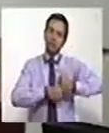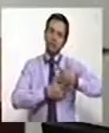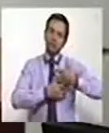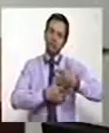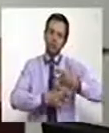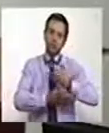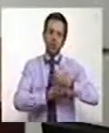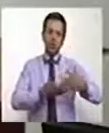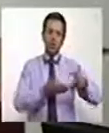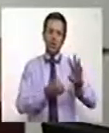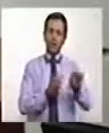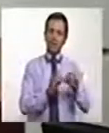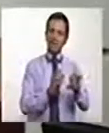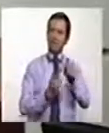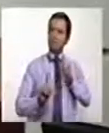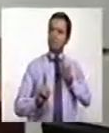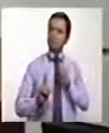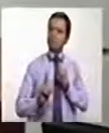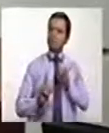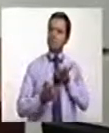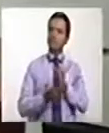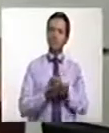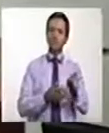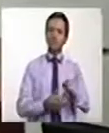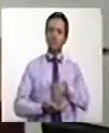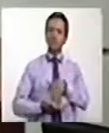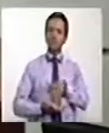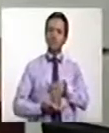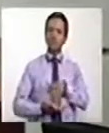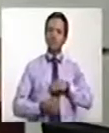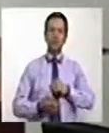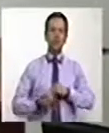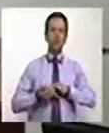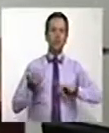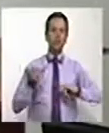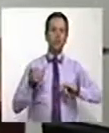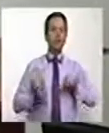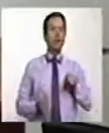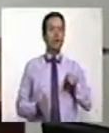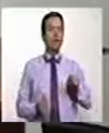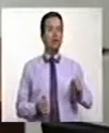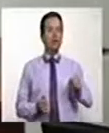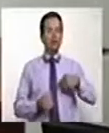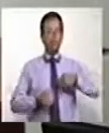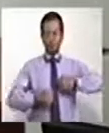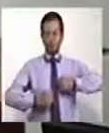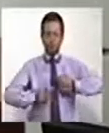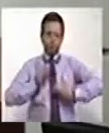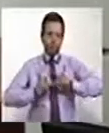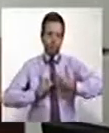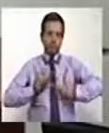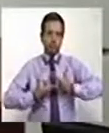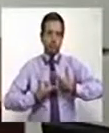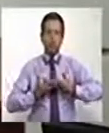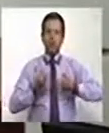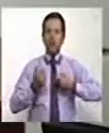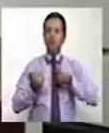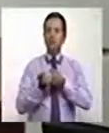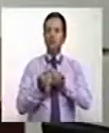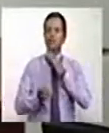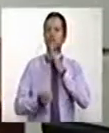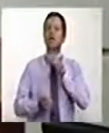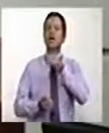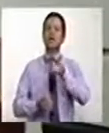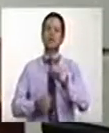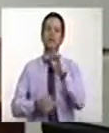sus apreciaciones, de carácter férreo e independiente, sirvió con esmero y dedicación al país.